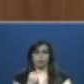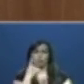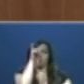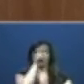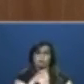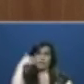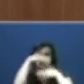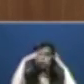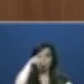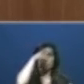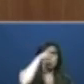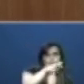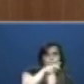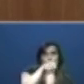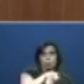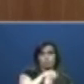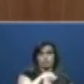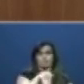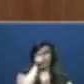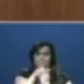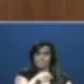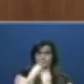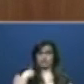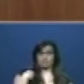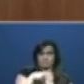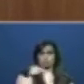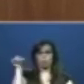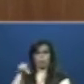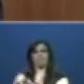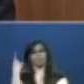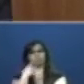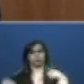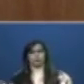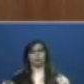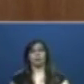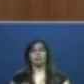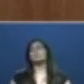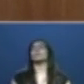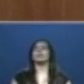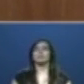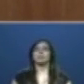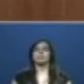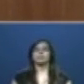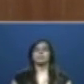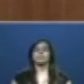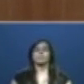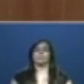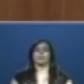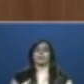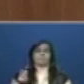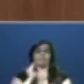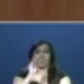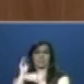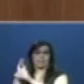medio rural que para hacerlo a esa misma persona en el medio urbano por eso la reforma del vigente Y fallido sistema de financiación